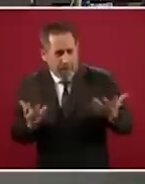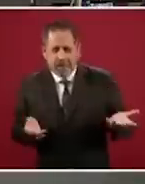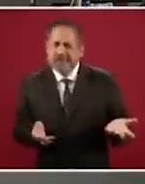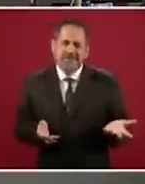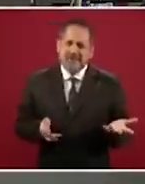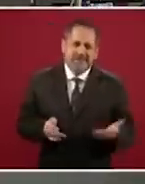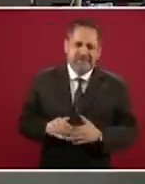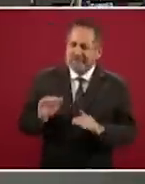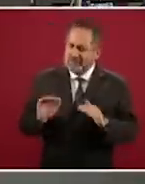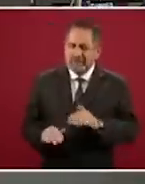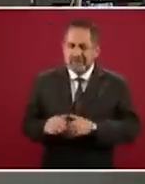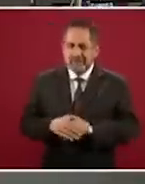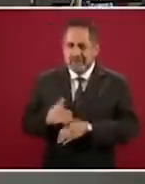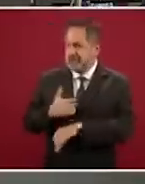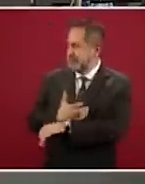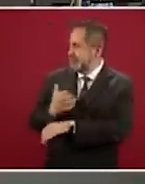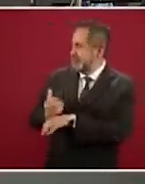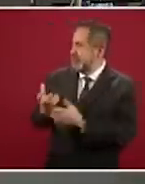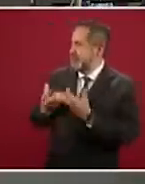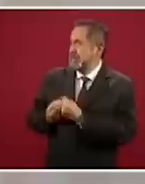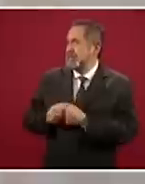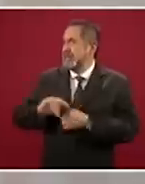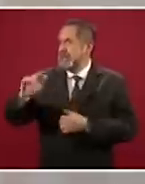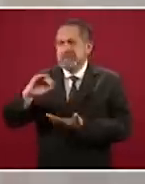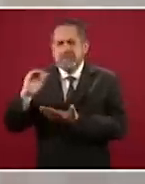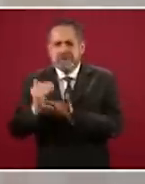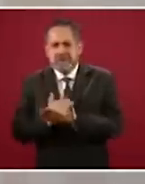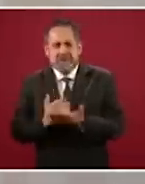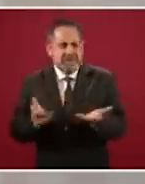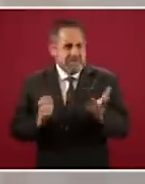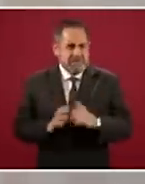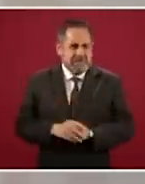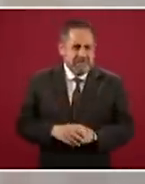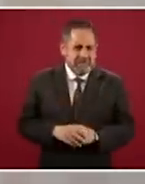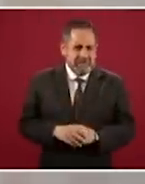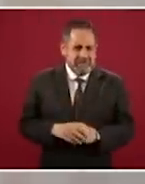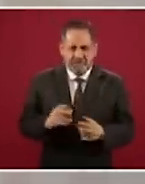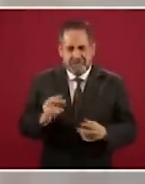con los que me acompañan? No.